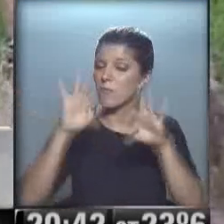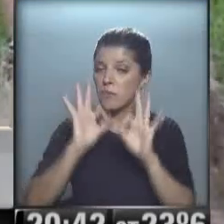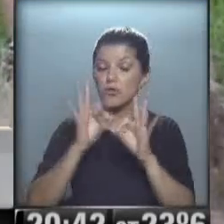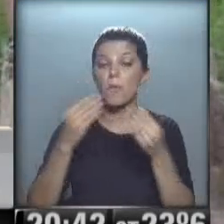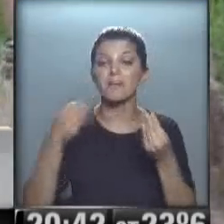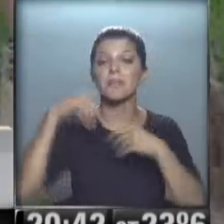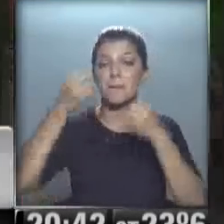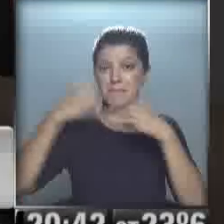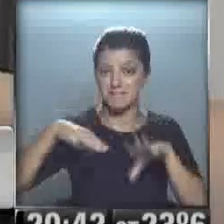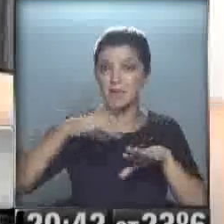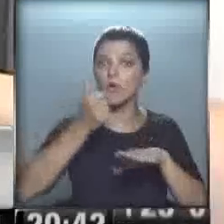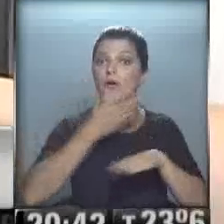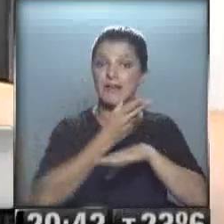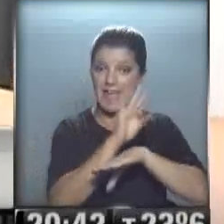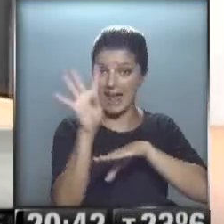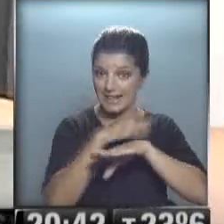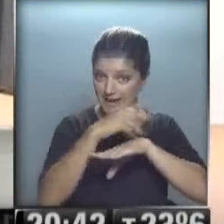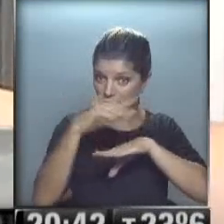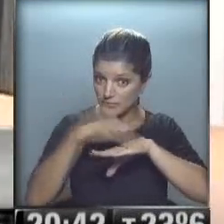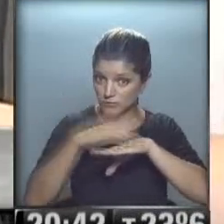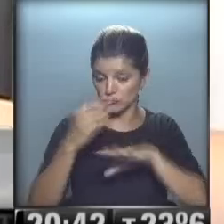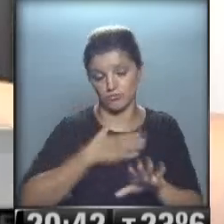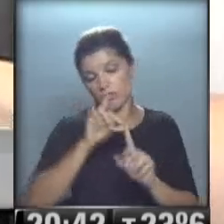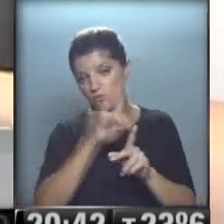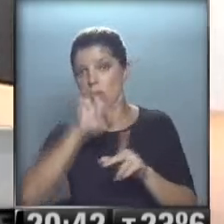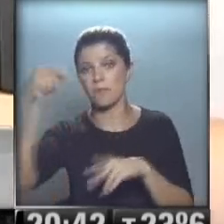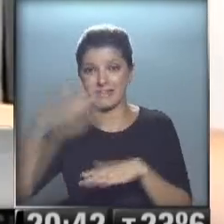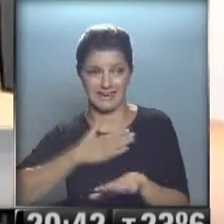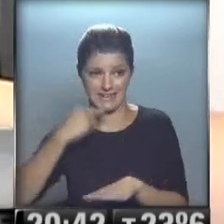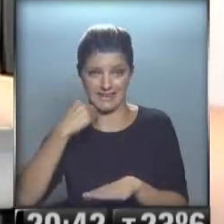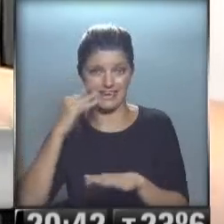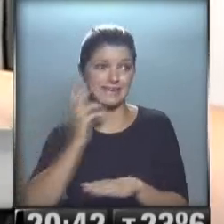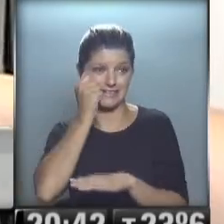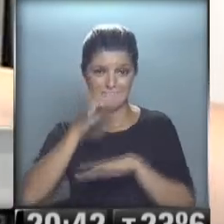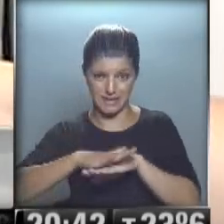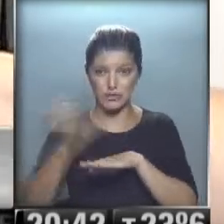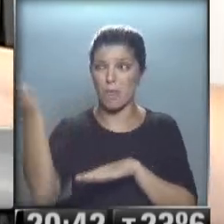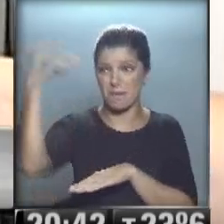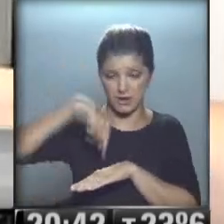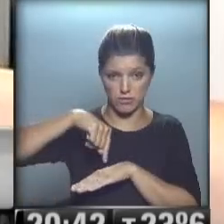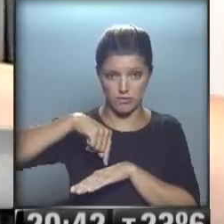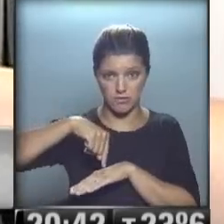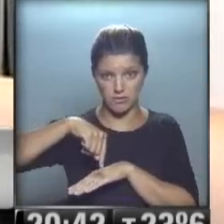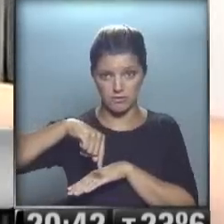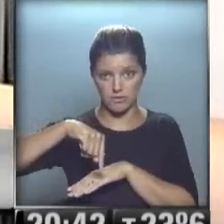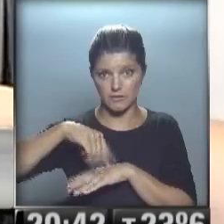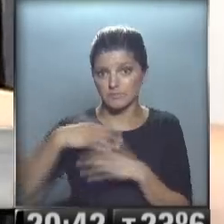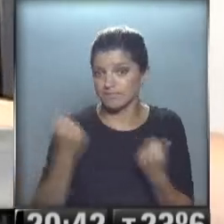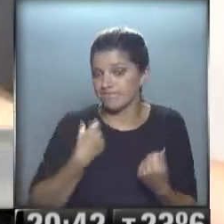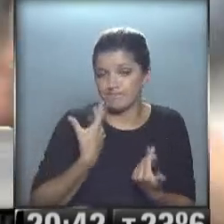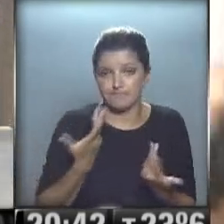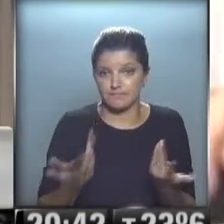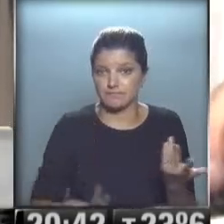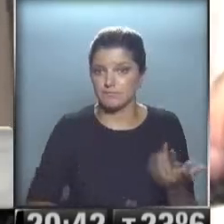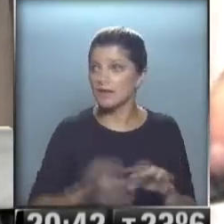empezamos a tapar con arena. Va, yo no. Llamamos al nieto, vino el nieto del campo, ¿vio? Y si no, no.